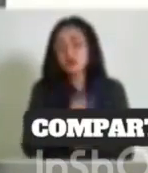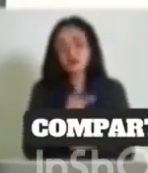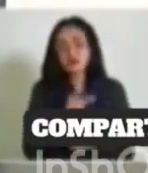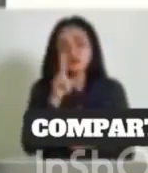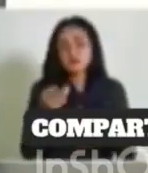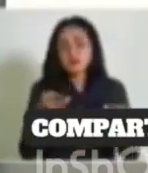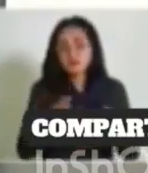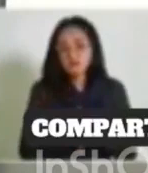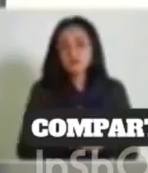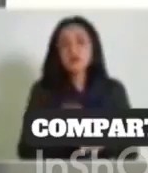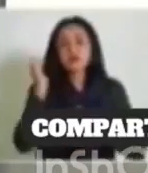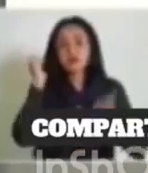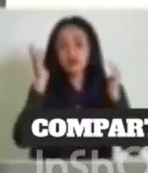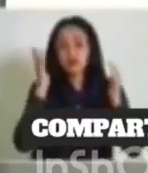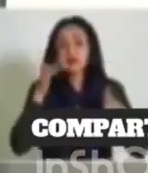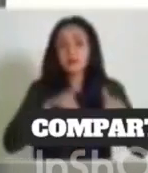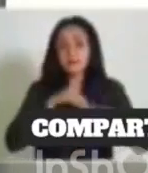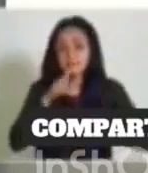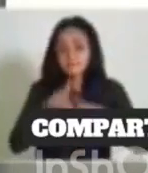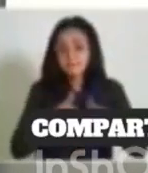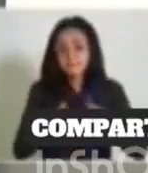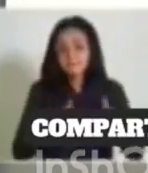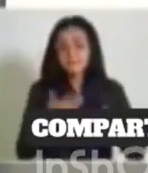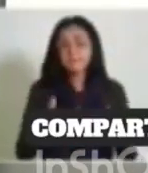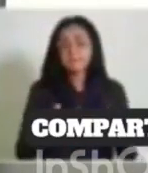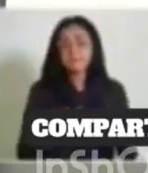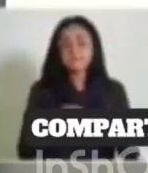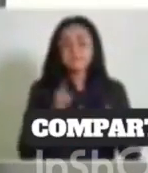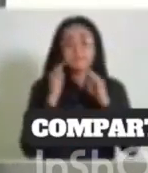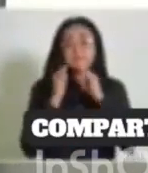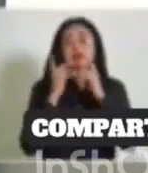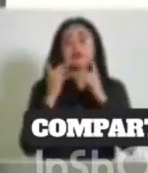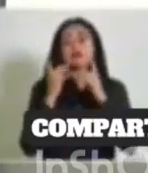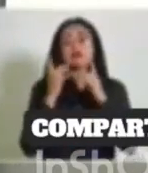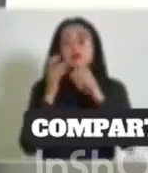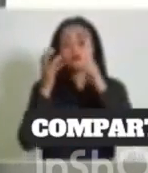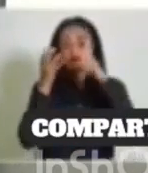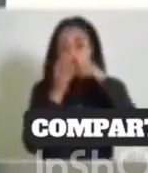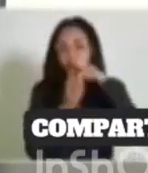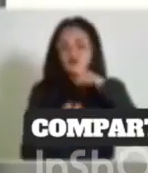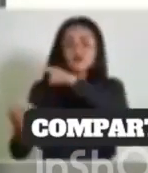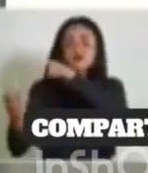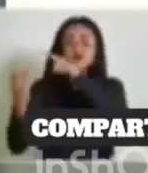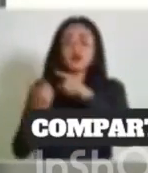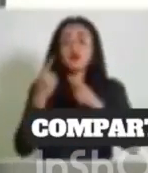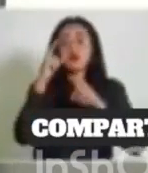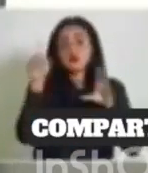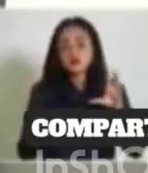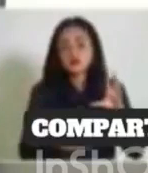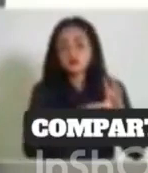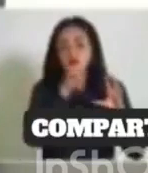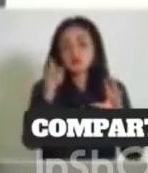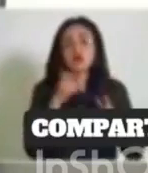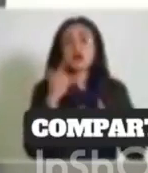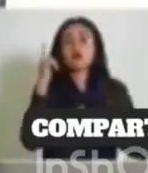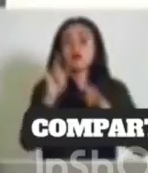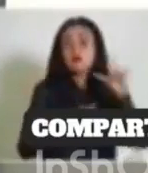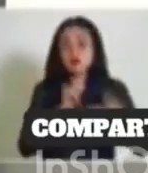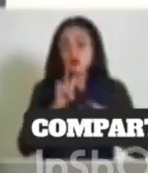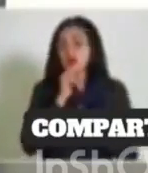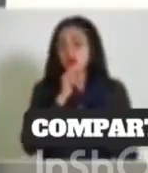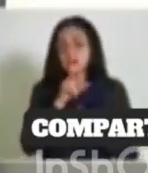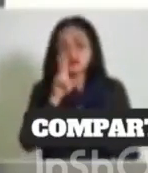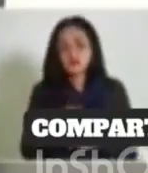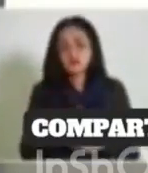cantinas, balnearios, baños públicos, el teleférico, la Estrella de Puebla, juegos mecánicos y ferias. ¿Quedan